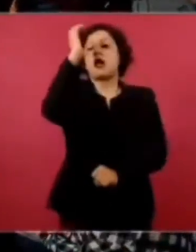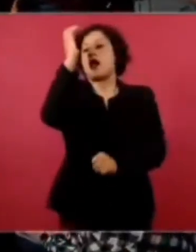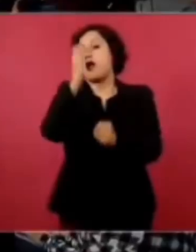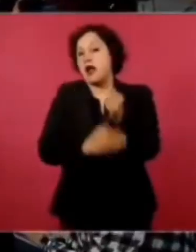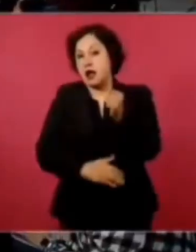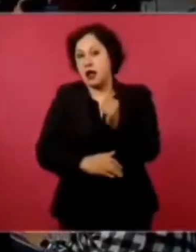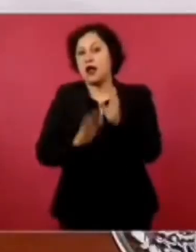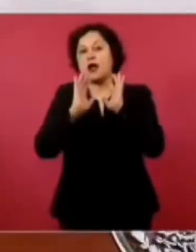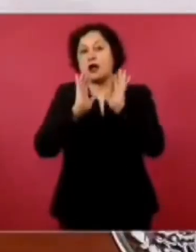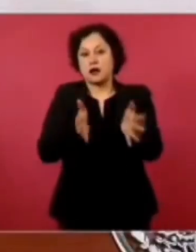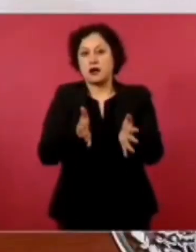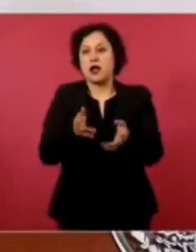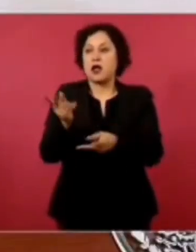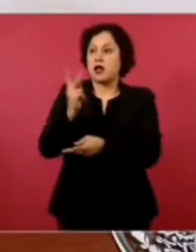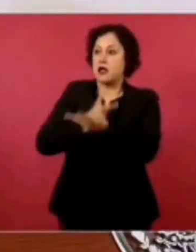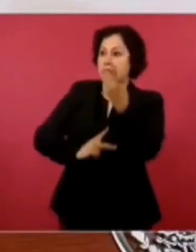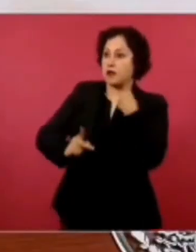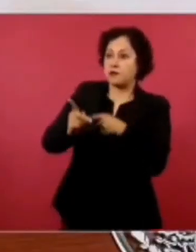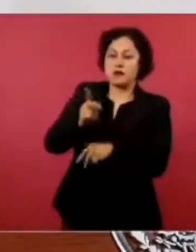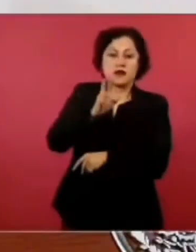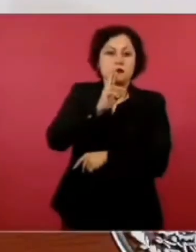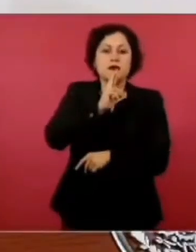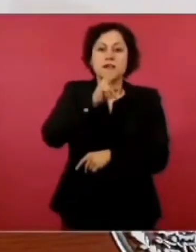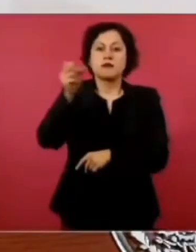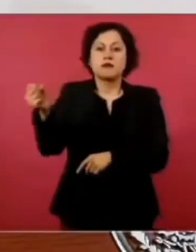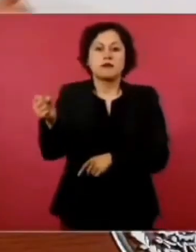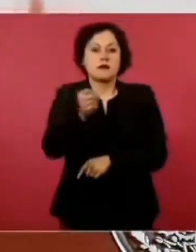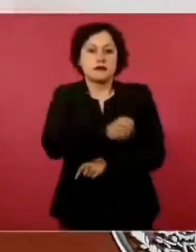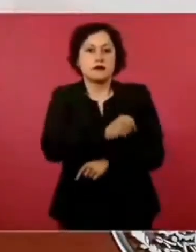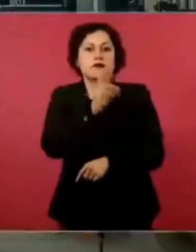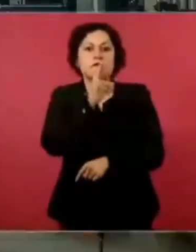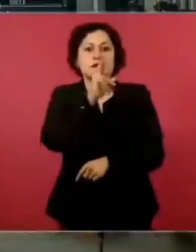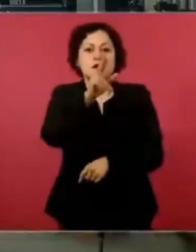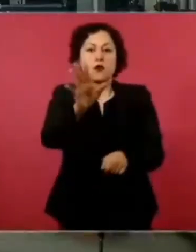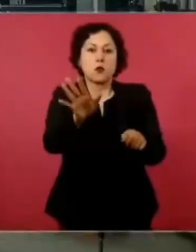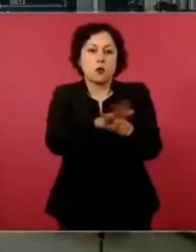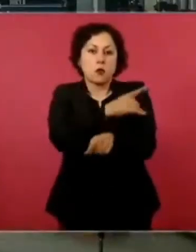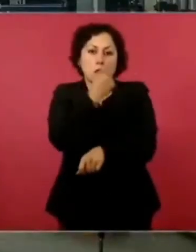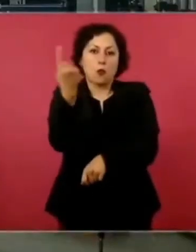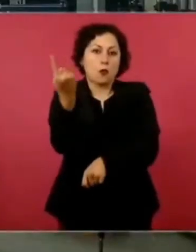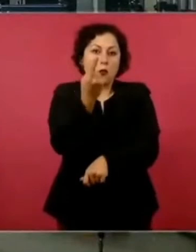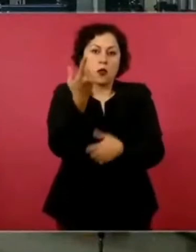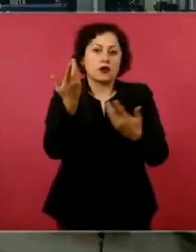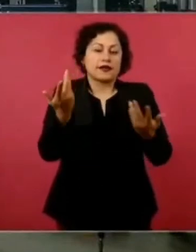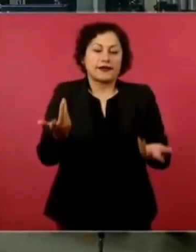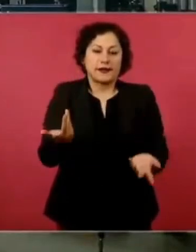ya vendrá lo bueno, porque ya no voy a poder